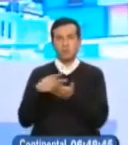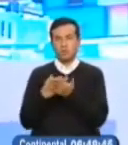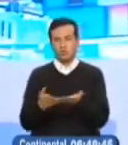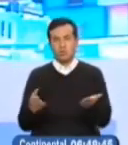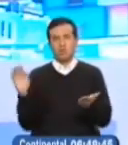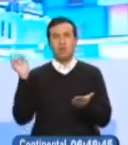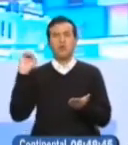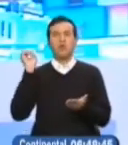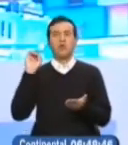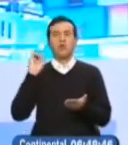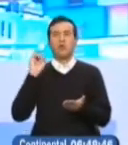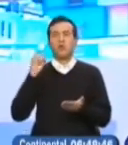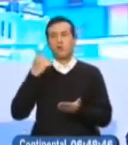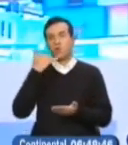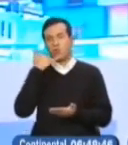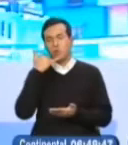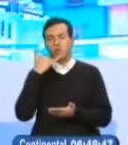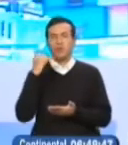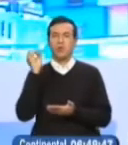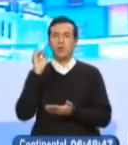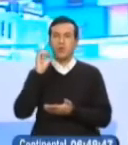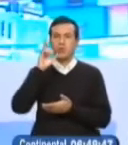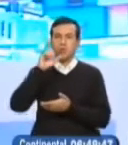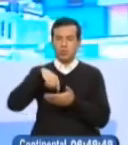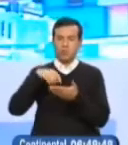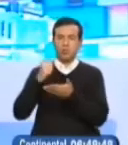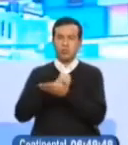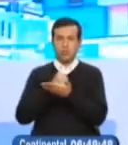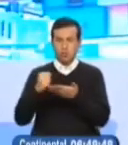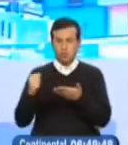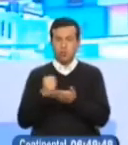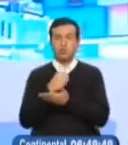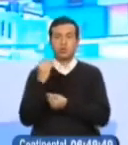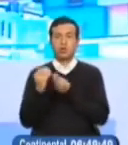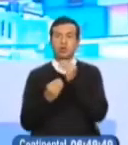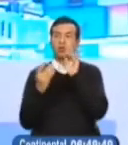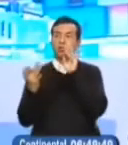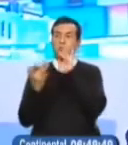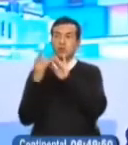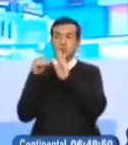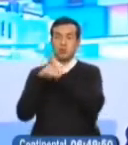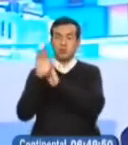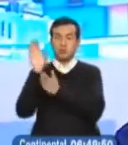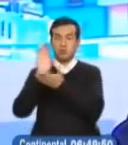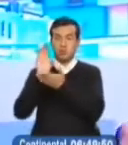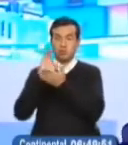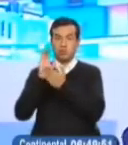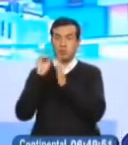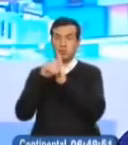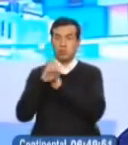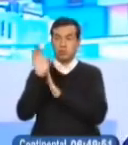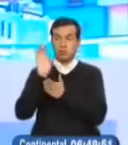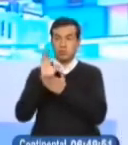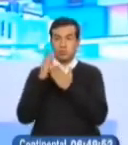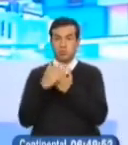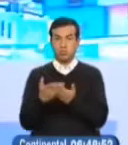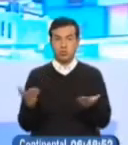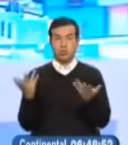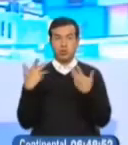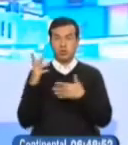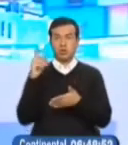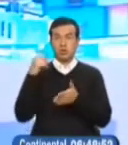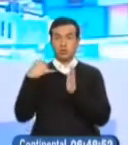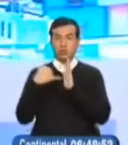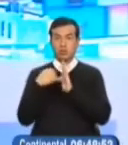con la tarjeta de débito o crédito, nosotros nos conectamos con el establecimiento y el Banco Central, y si un bien está gravado